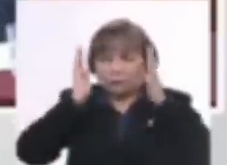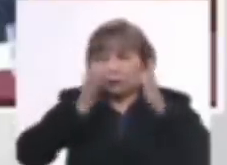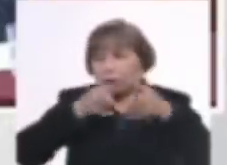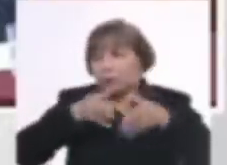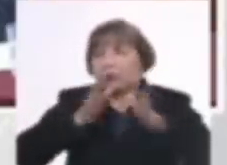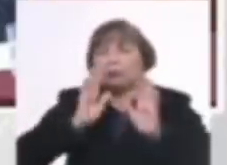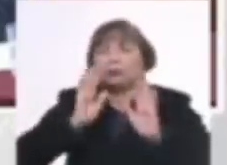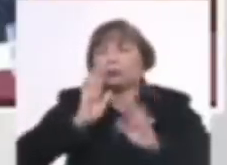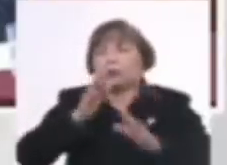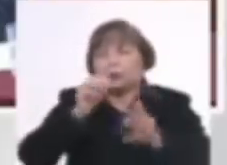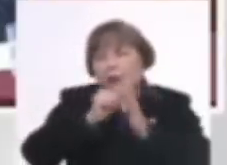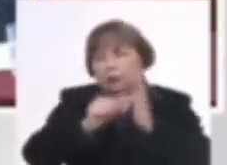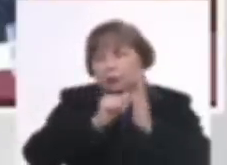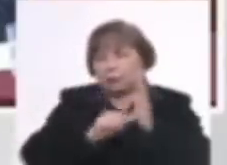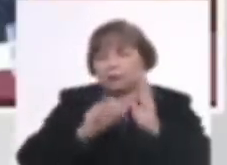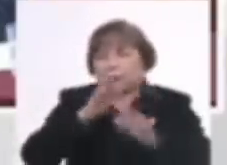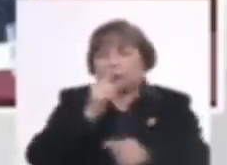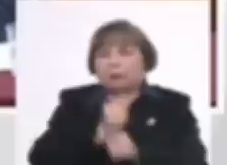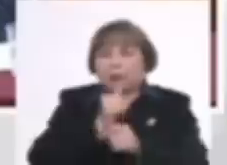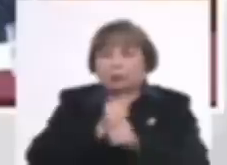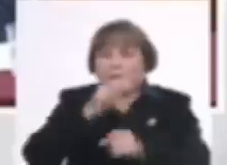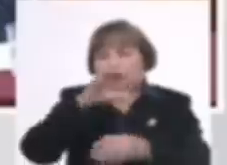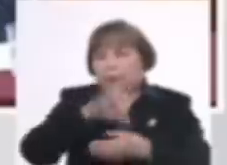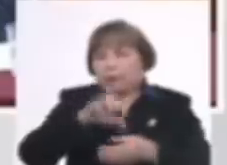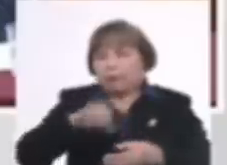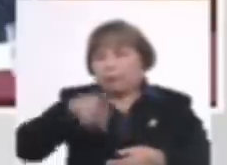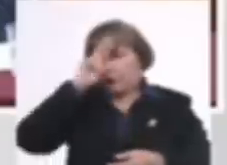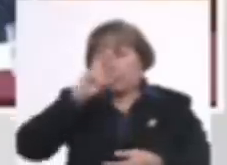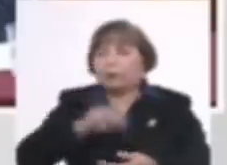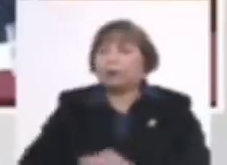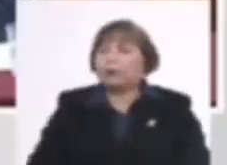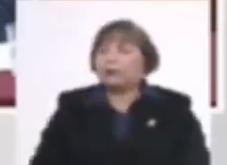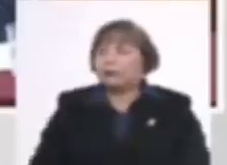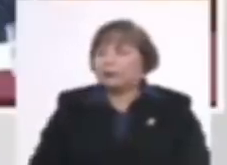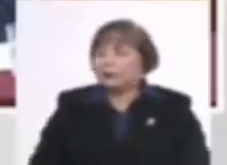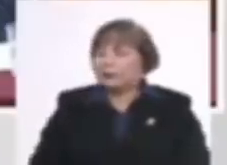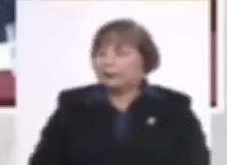enfocado, tiene su propia agenda y está trabajando por el pueblo peruano.